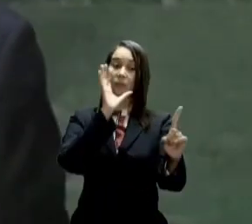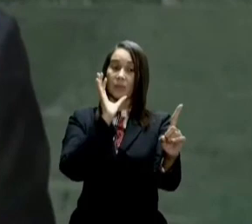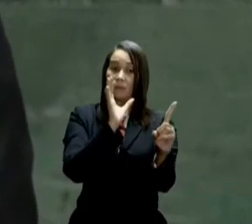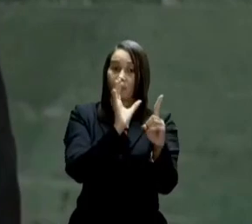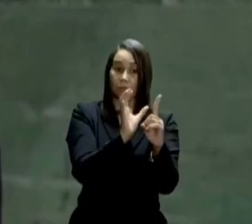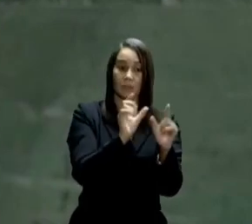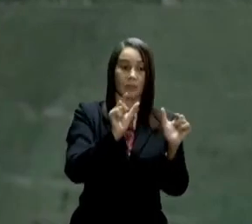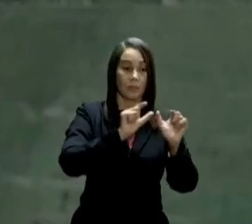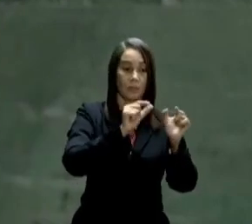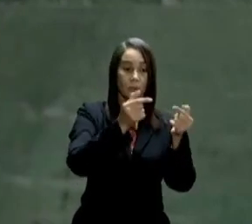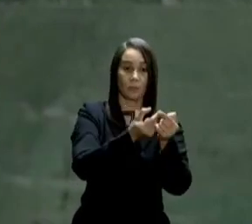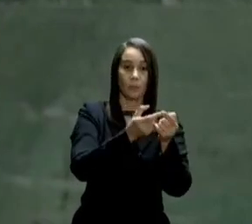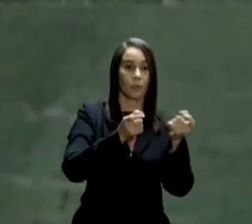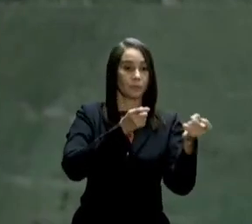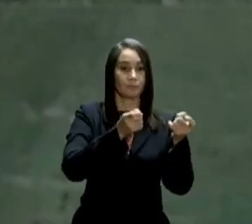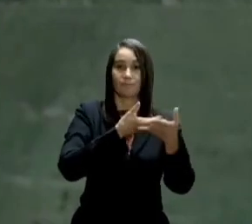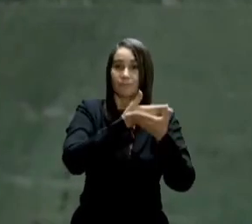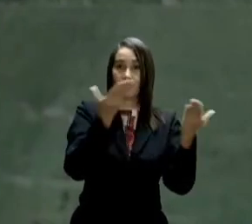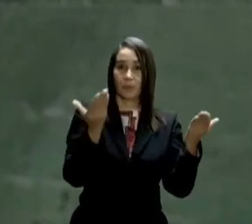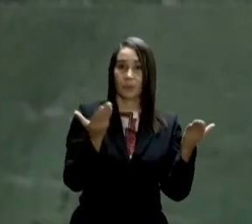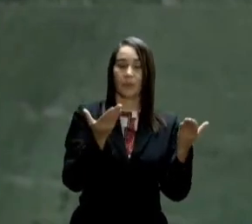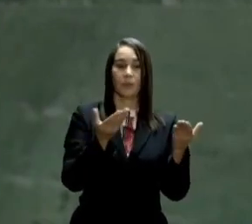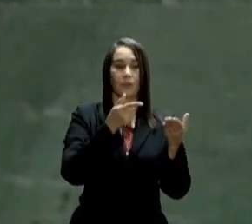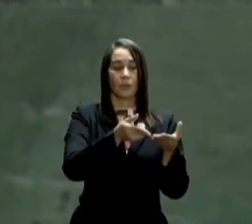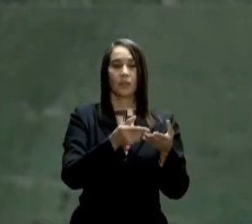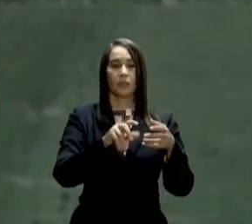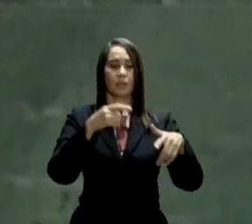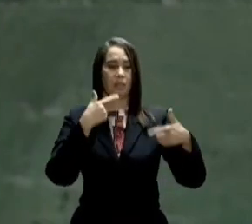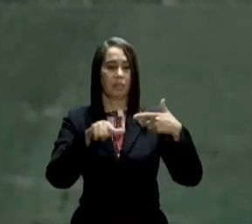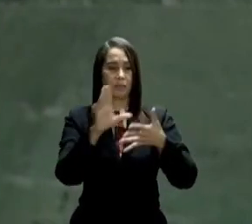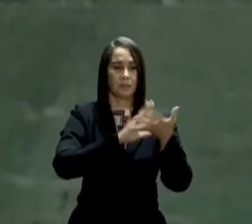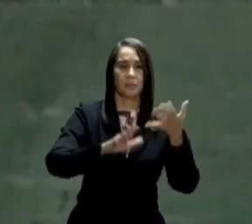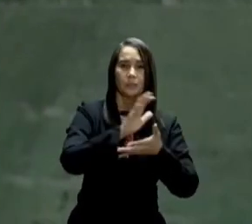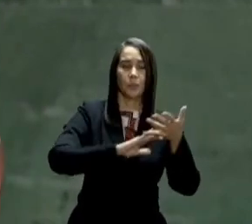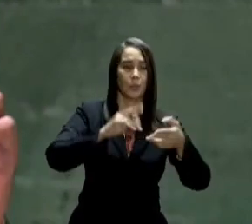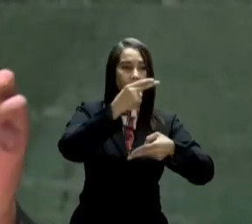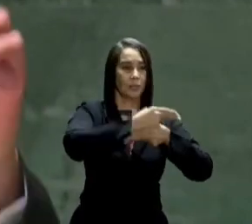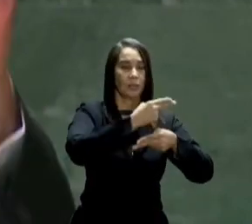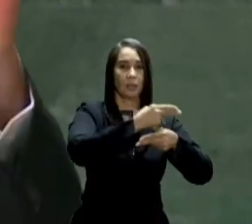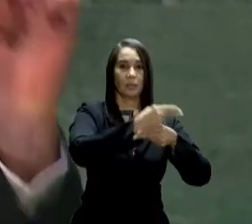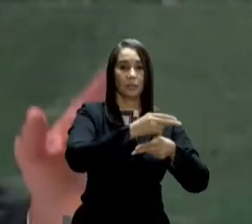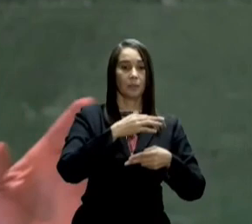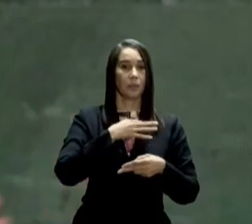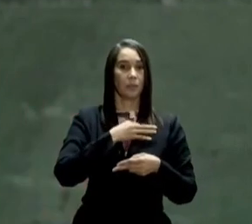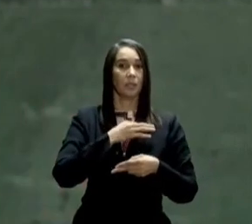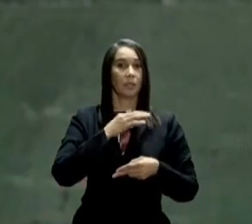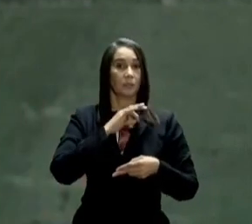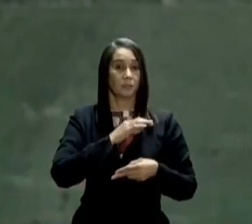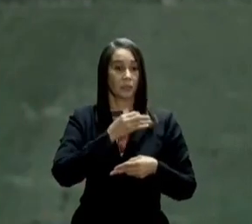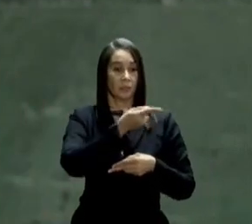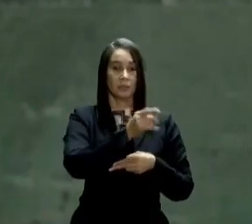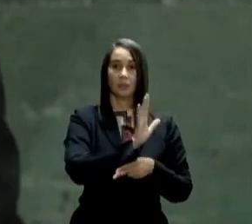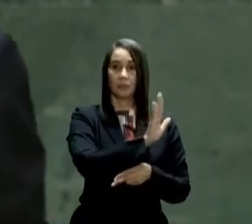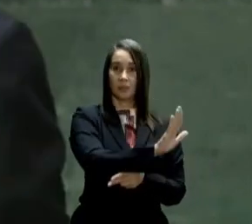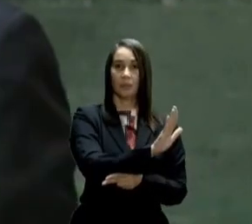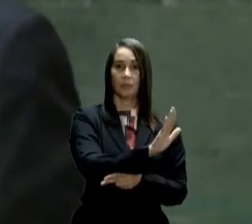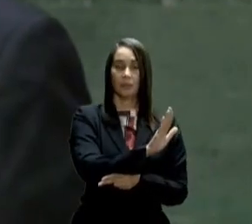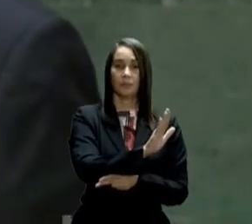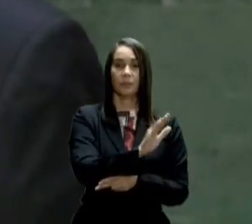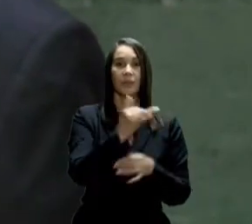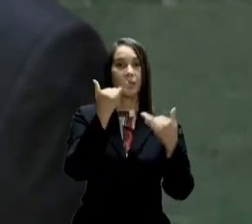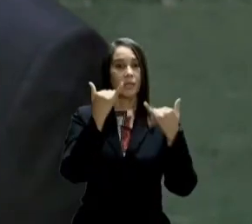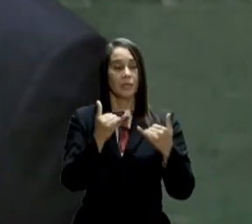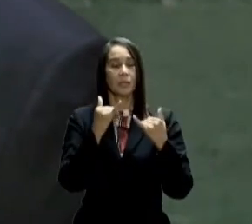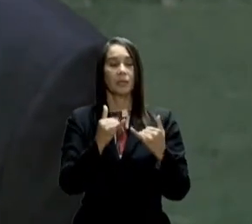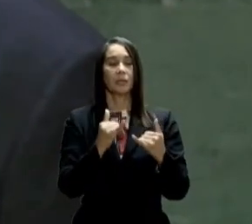a los actores incontrolables que mantienen la inseguridad en Haití por sus intereses particulares y que ahora conspiran